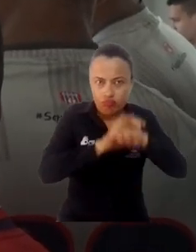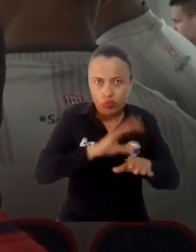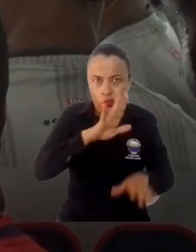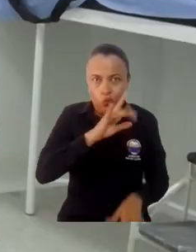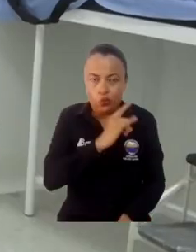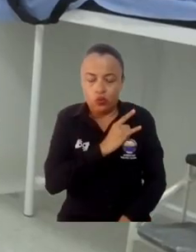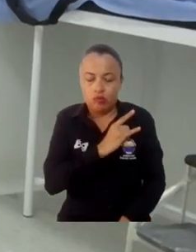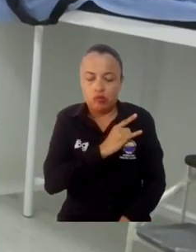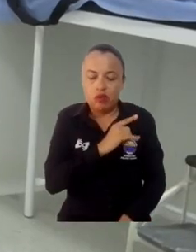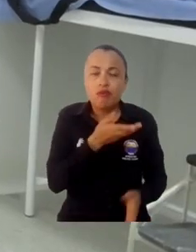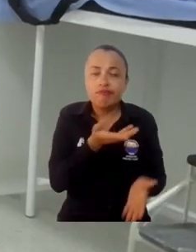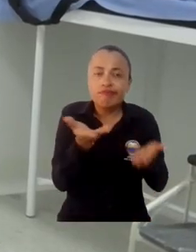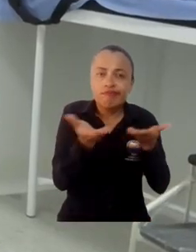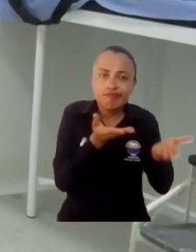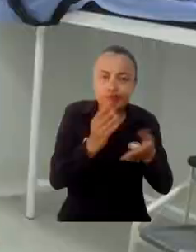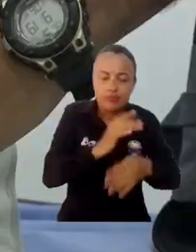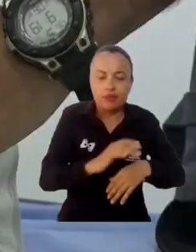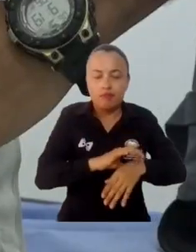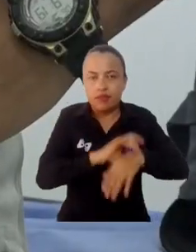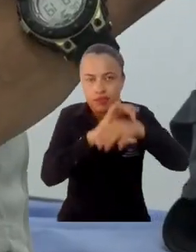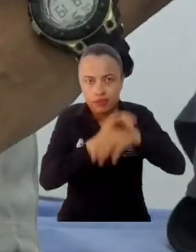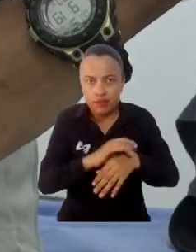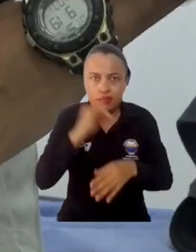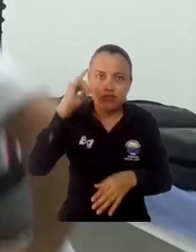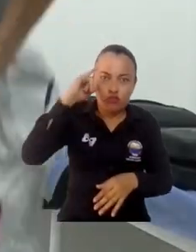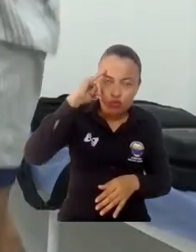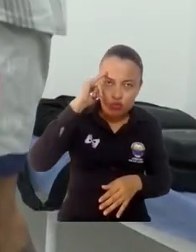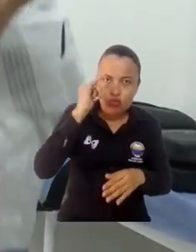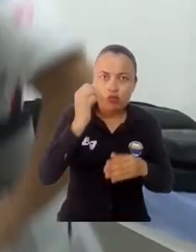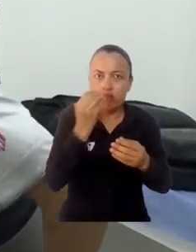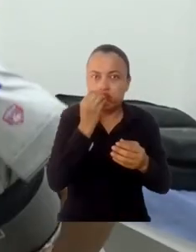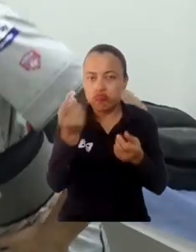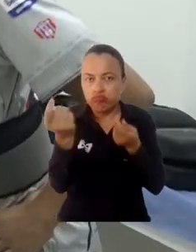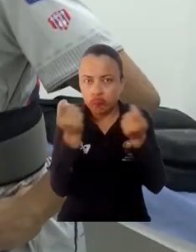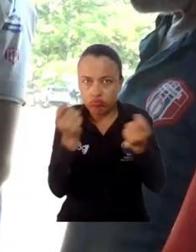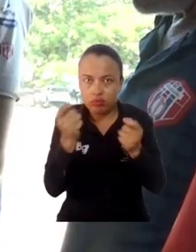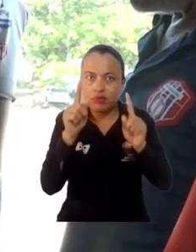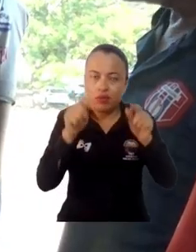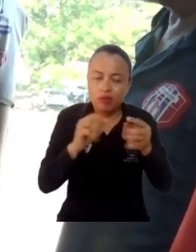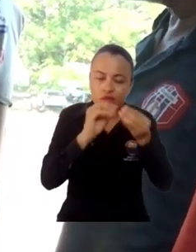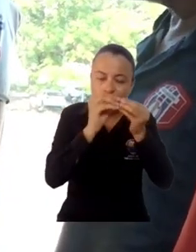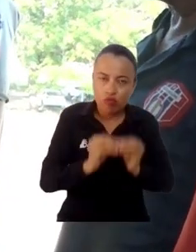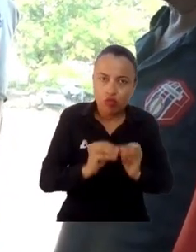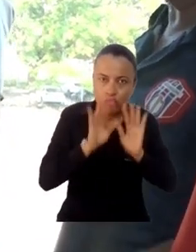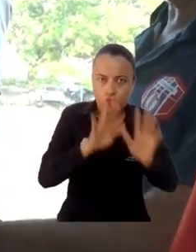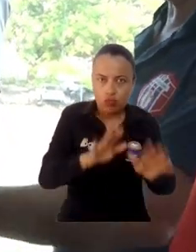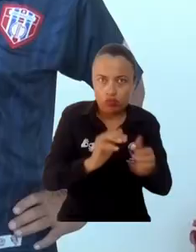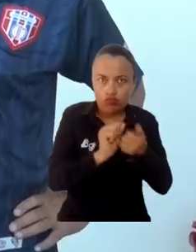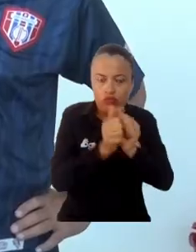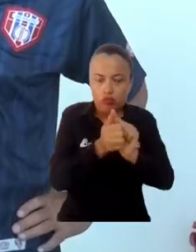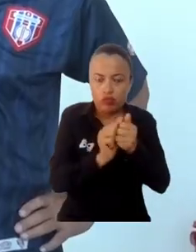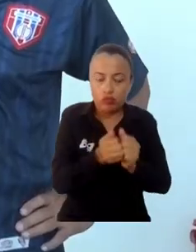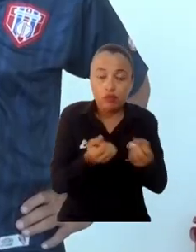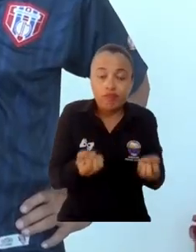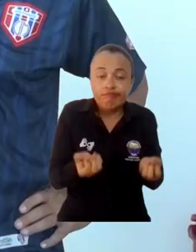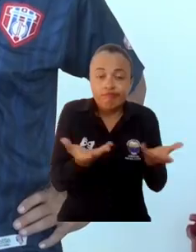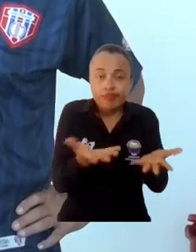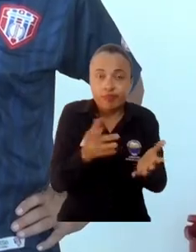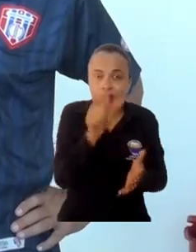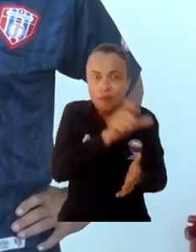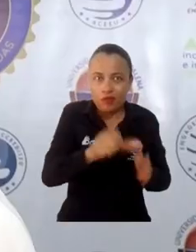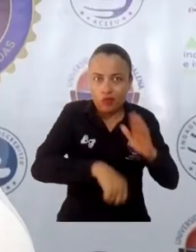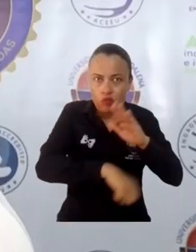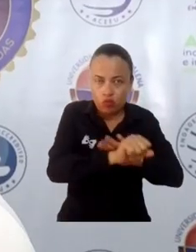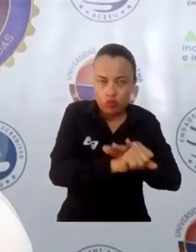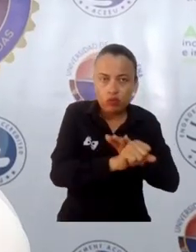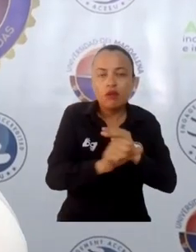servicios como medicina, psicología, nutrición y fisiología del deporte y que se coloca a disposición de futbolistas y